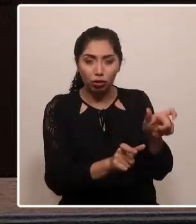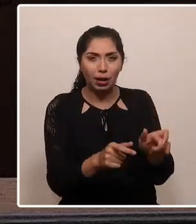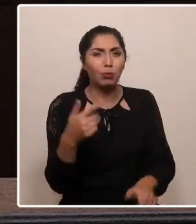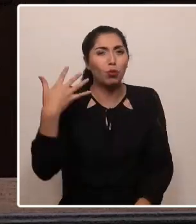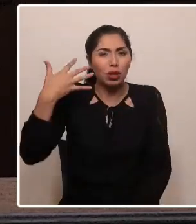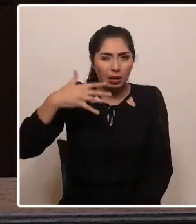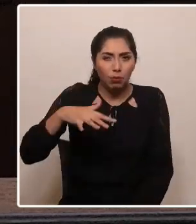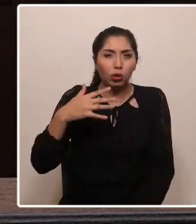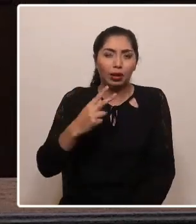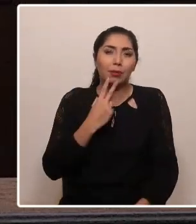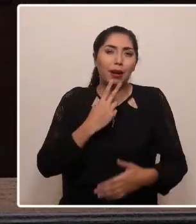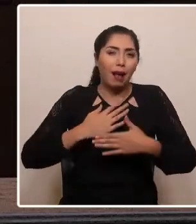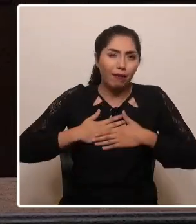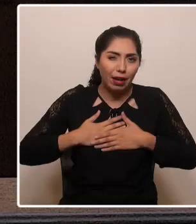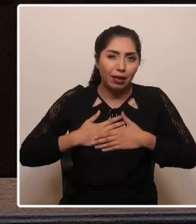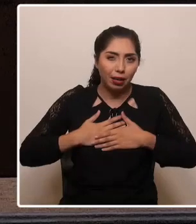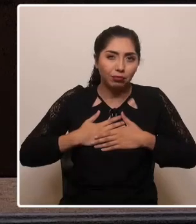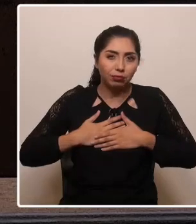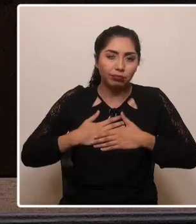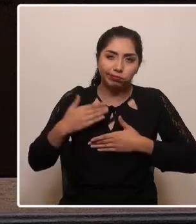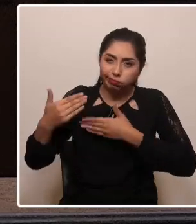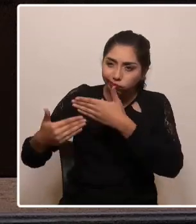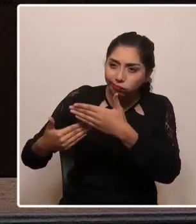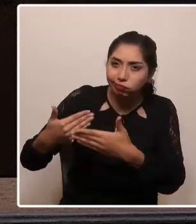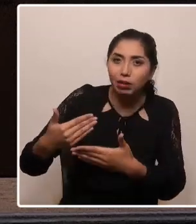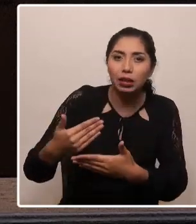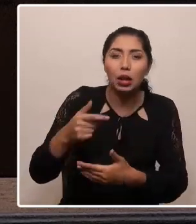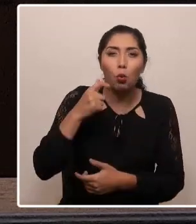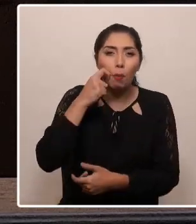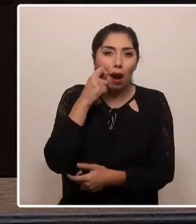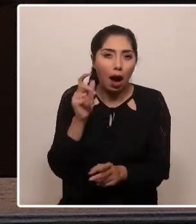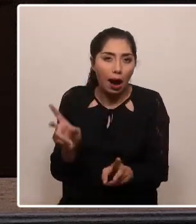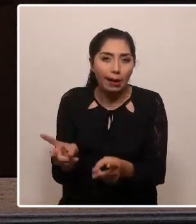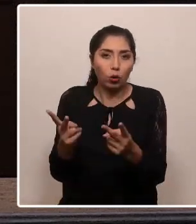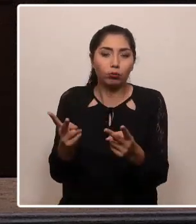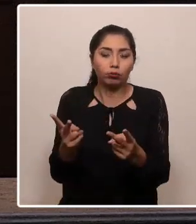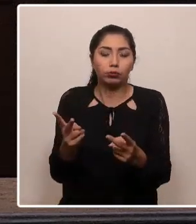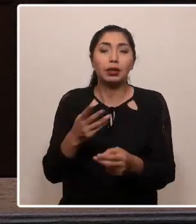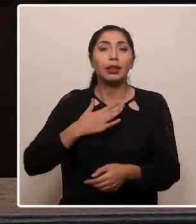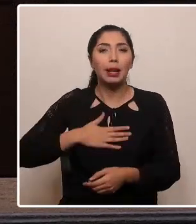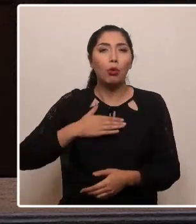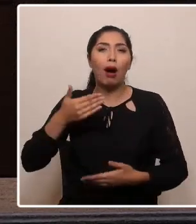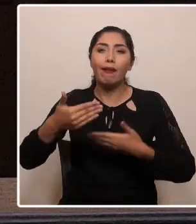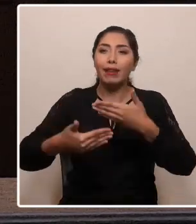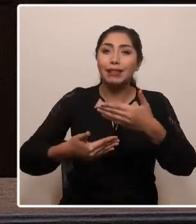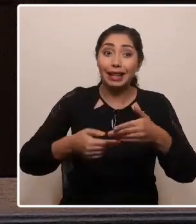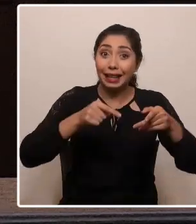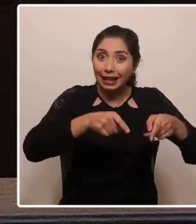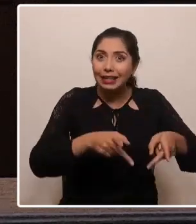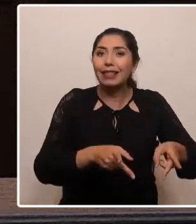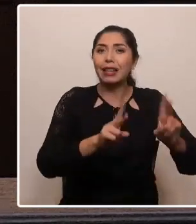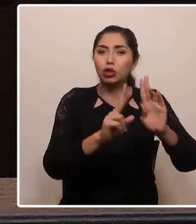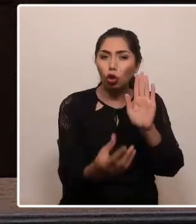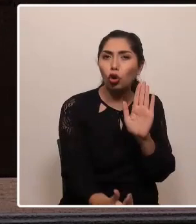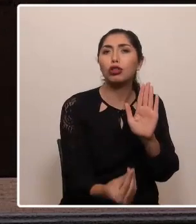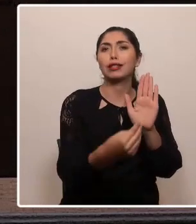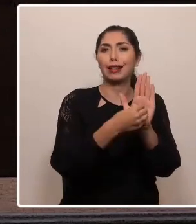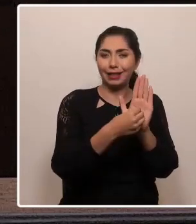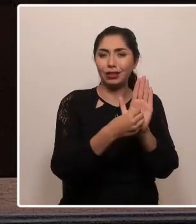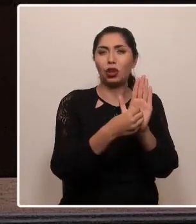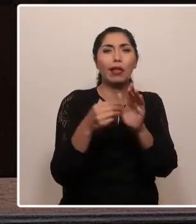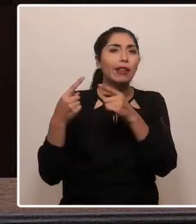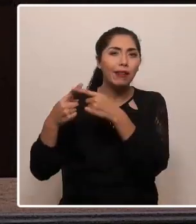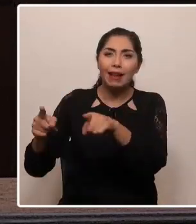vida, para la sobrevivencia de los humanos. Buscamos avanzar en la consagración de este derecho de manera